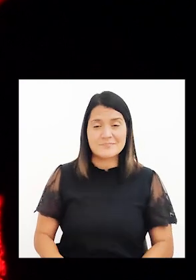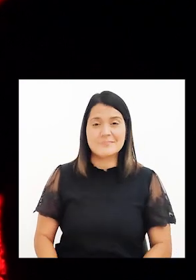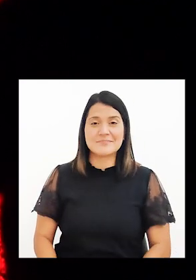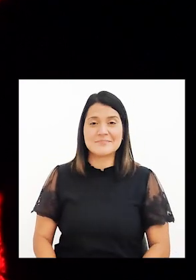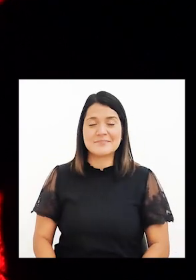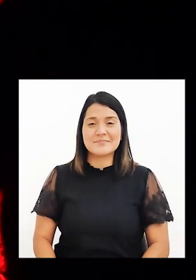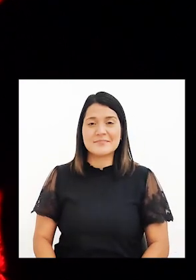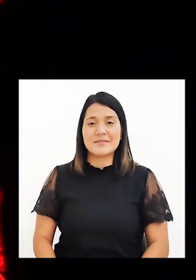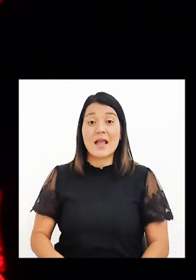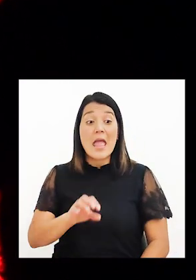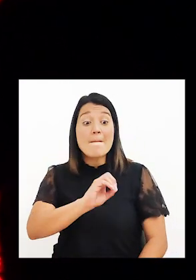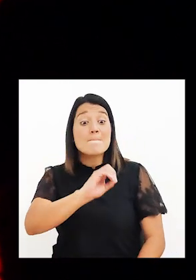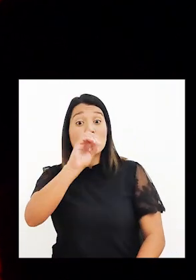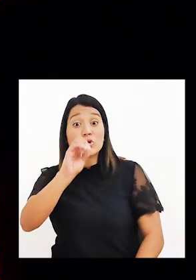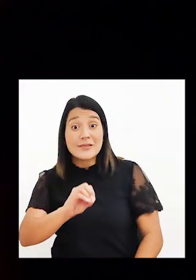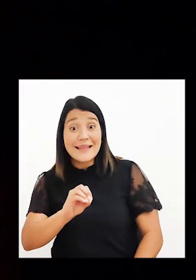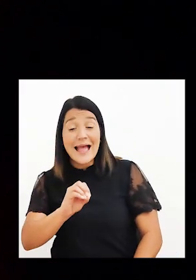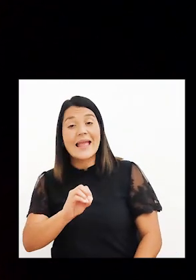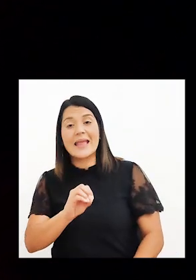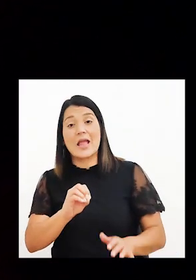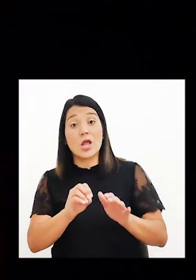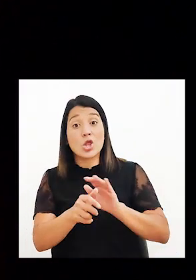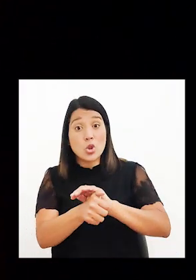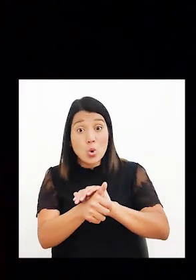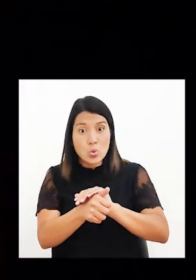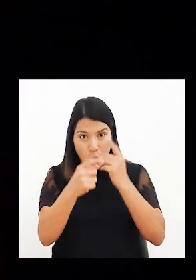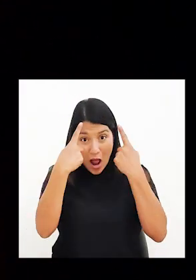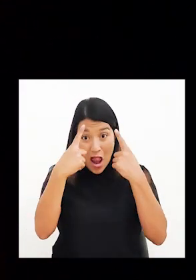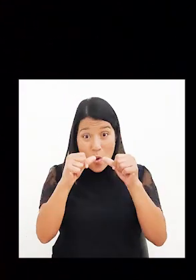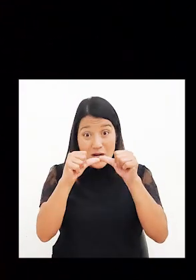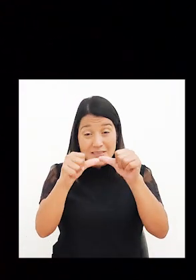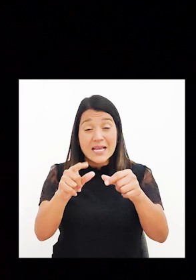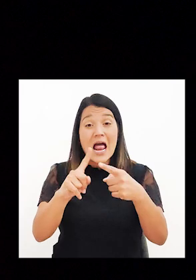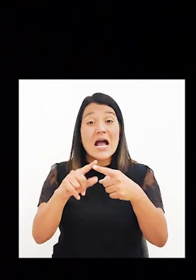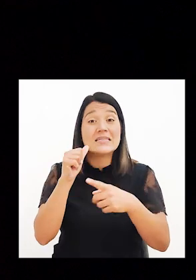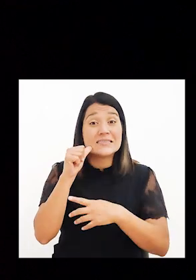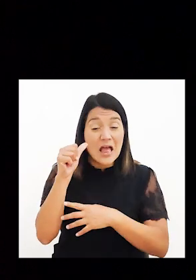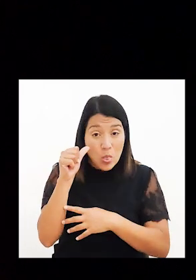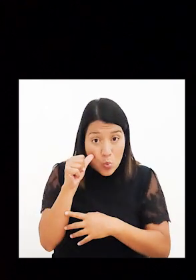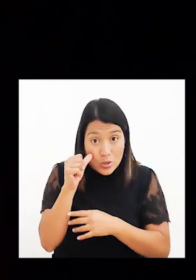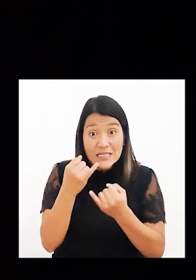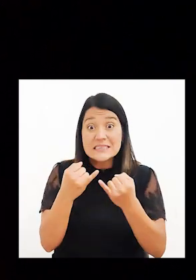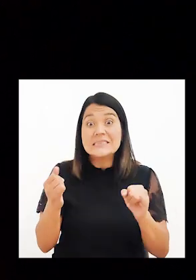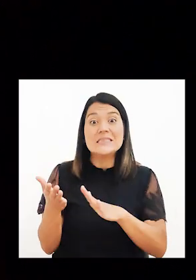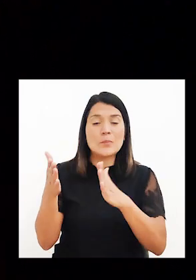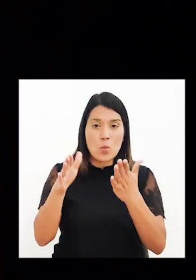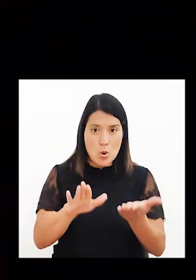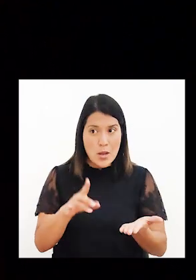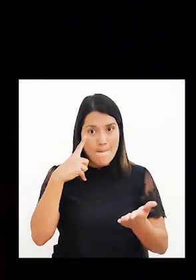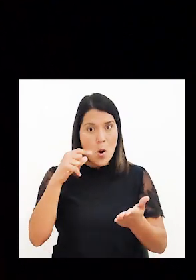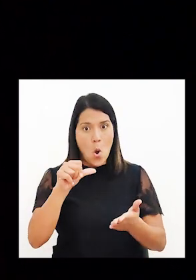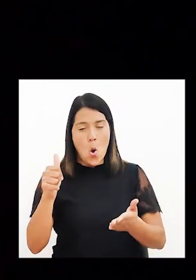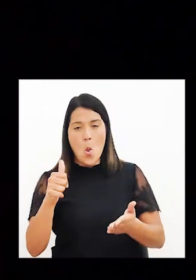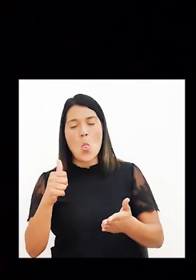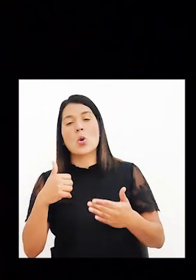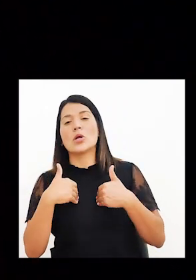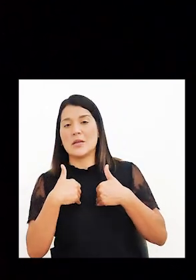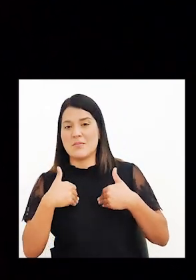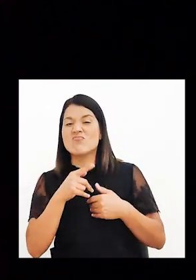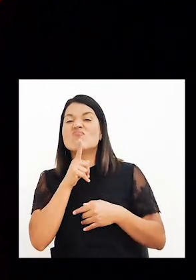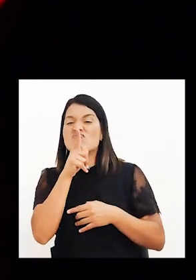El porcentaje que logra llegar a la vida adulta, salvándose del escenario depredador, es